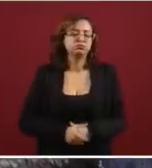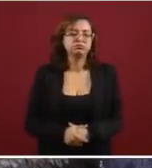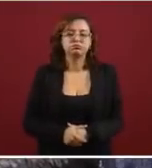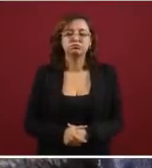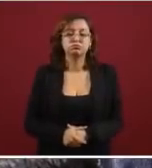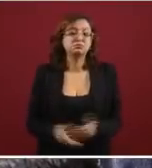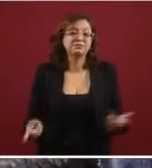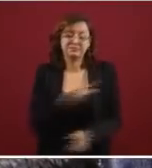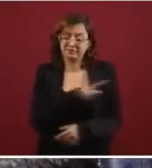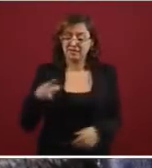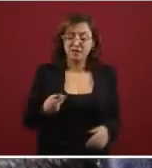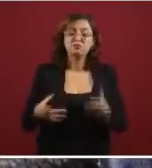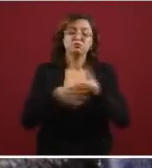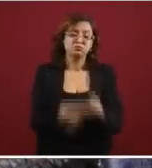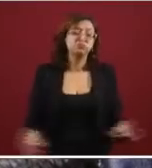tengo que hacerlo,